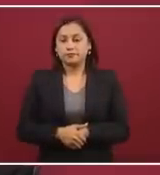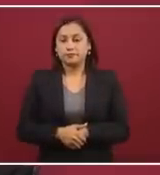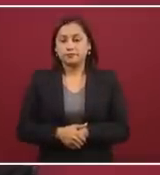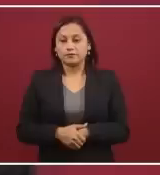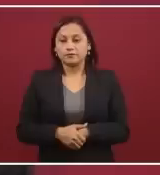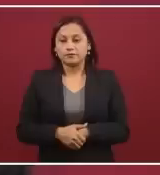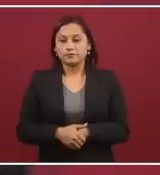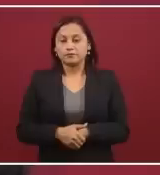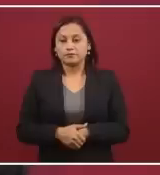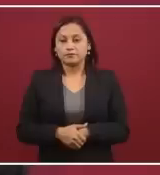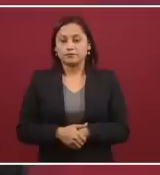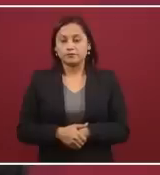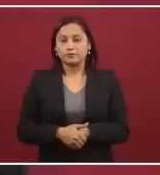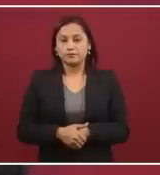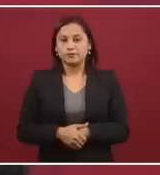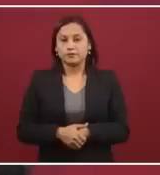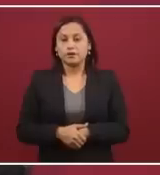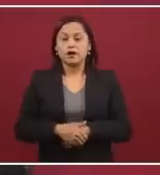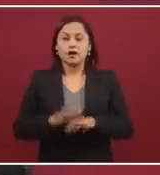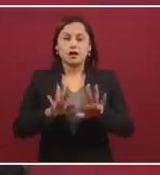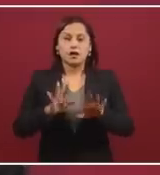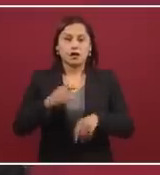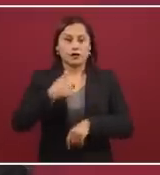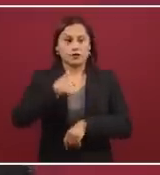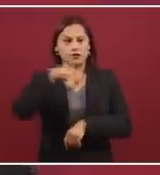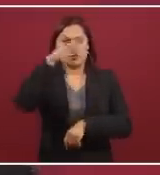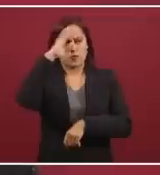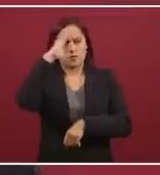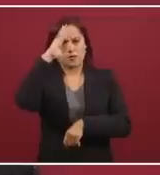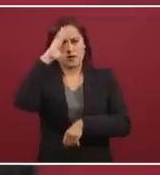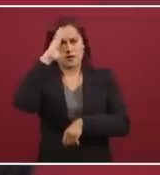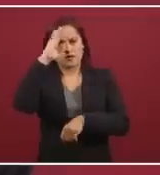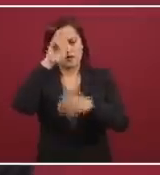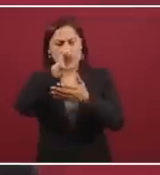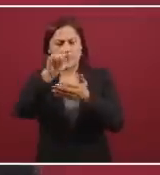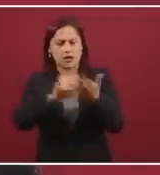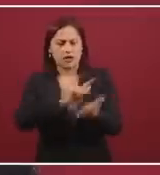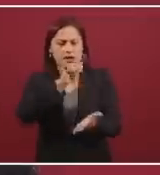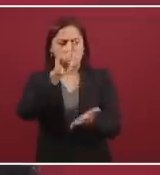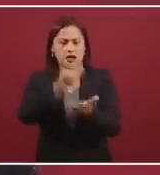ninguna iniciativa de reforma constitucional